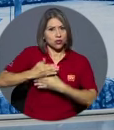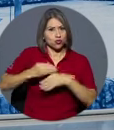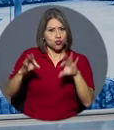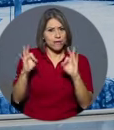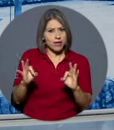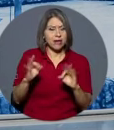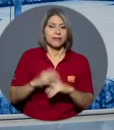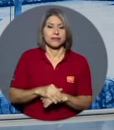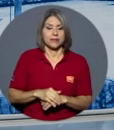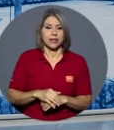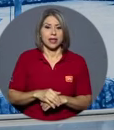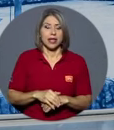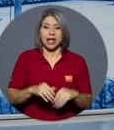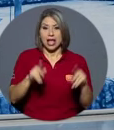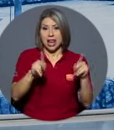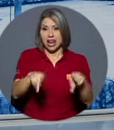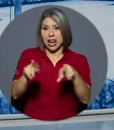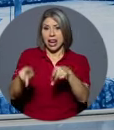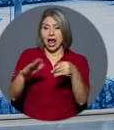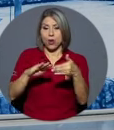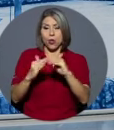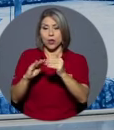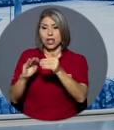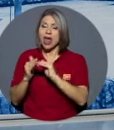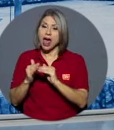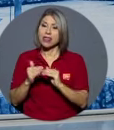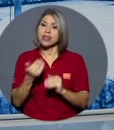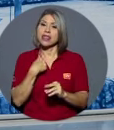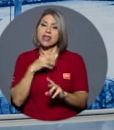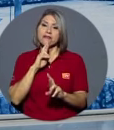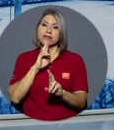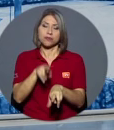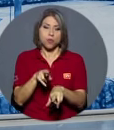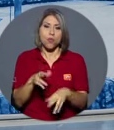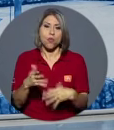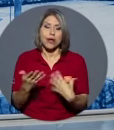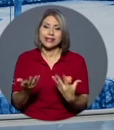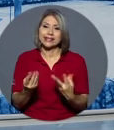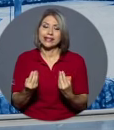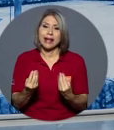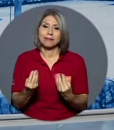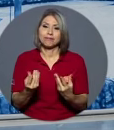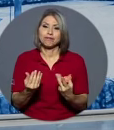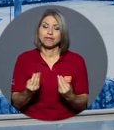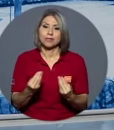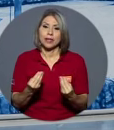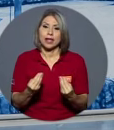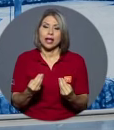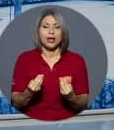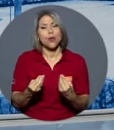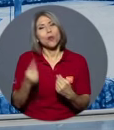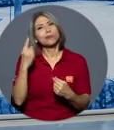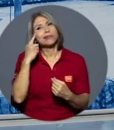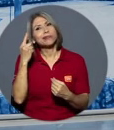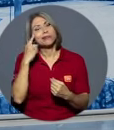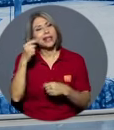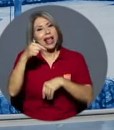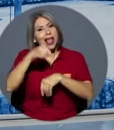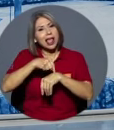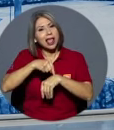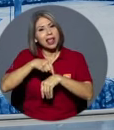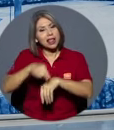la reacción de la comunidad en el tema sísmico es un poco más, digamos, es mucho de largo